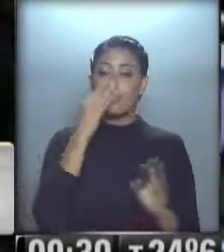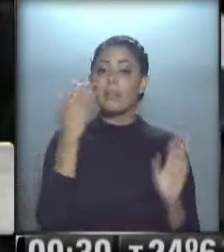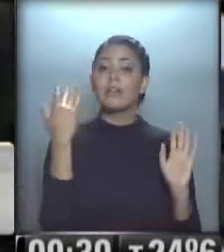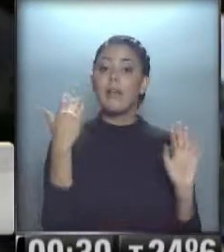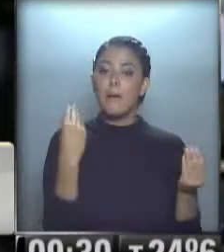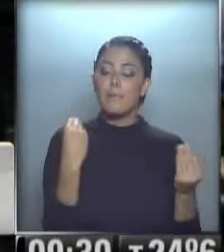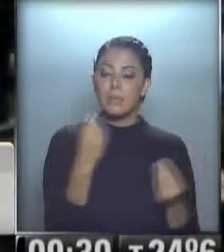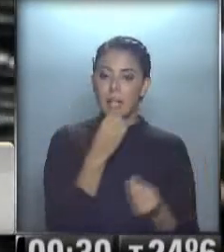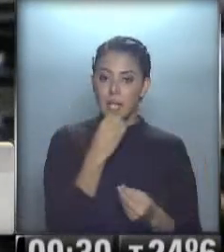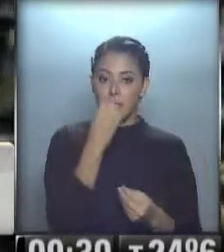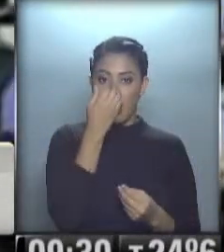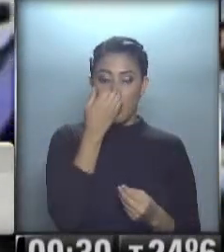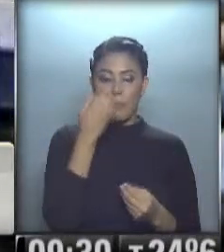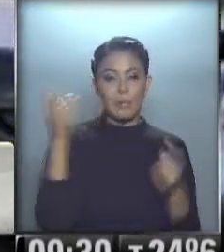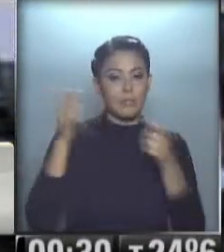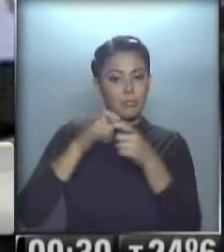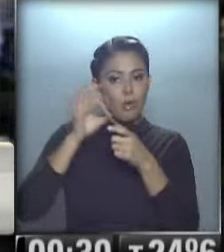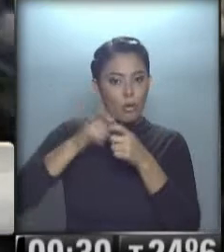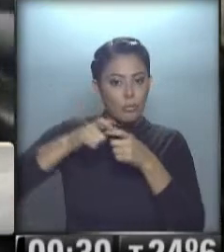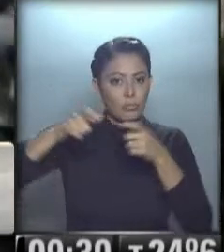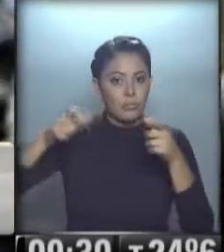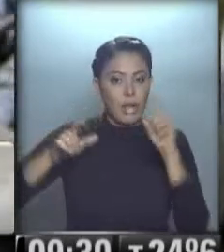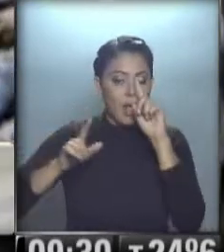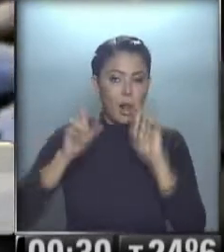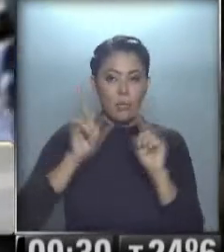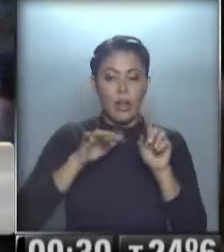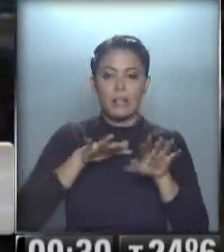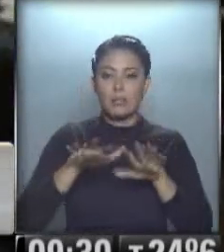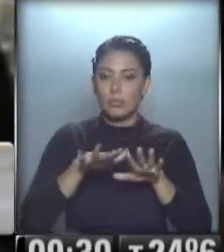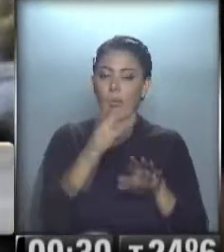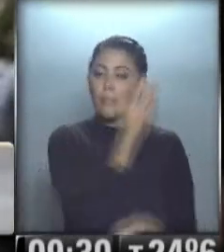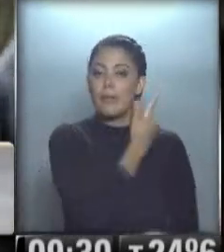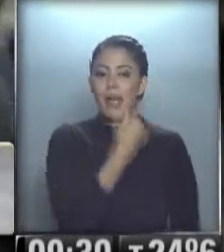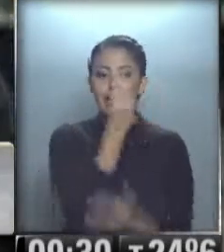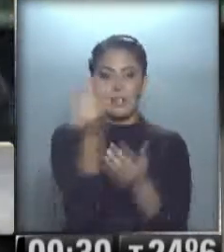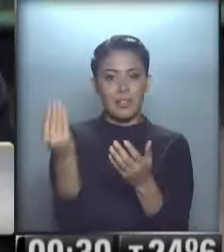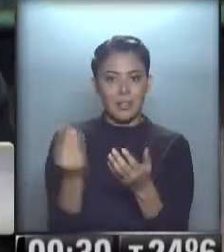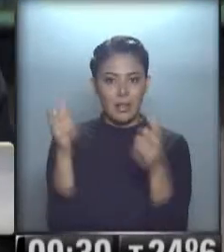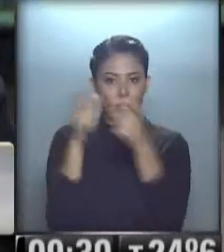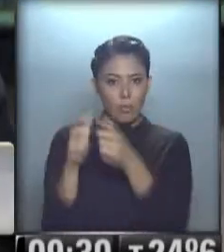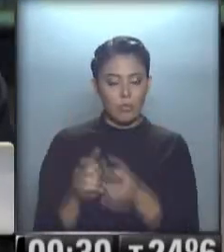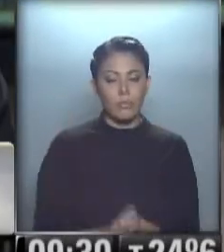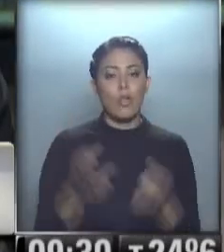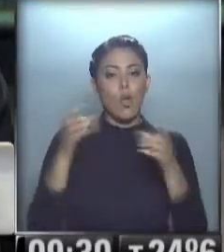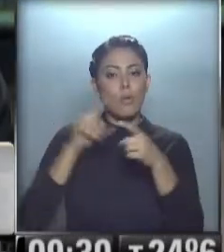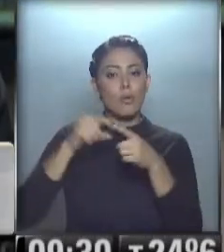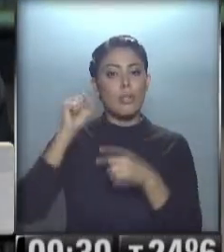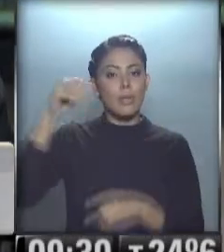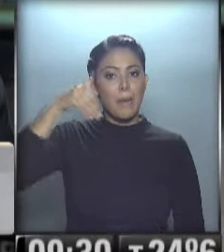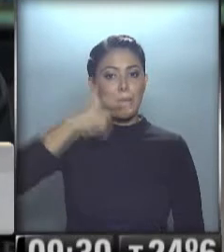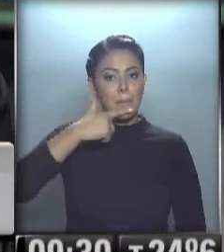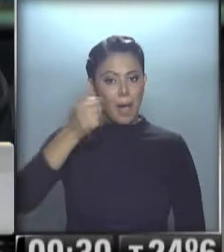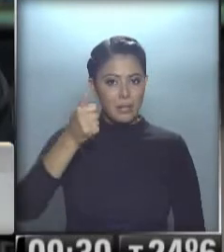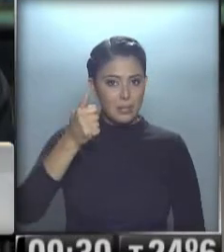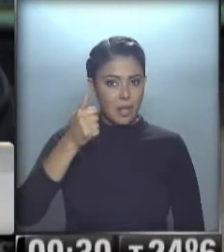que ocurre si disminuye o se incrementan en algunos casos las presidencias de los bloques el frente renovador de sergio